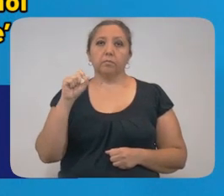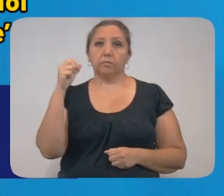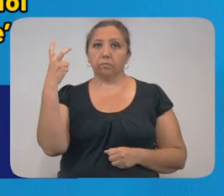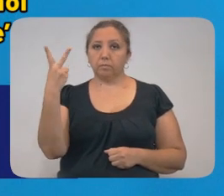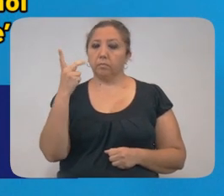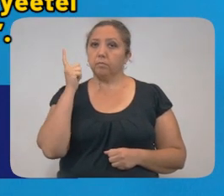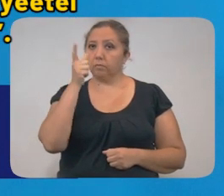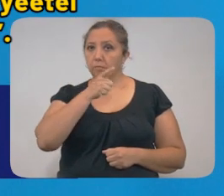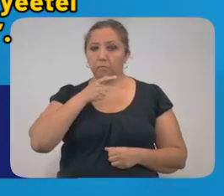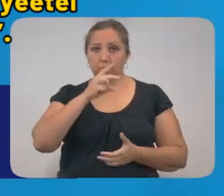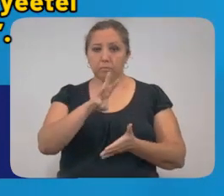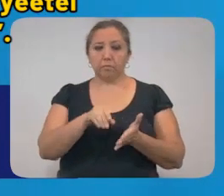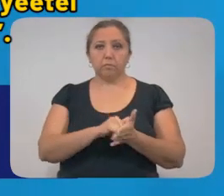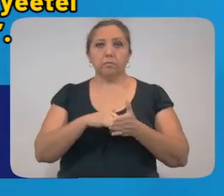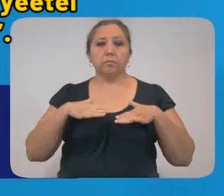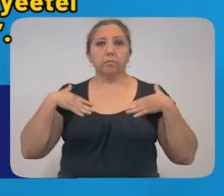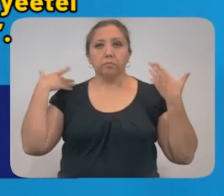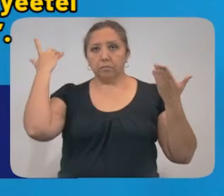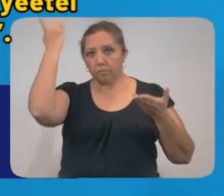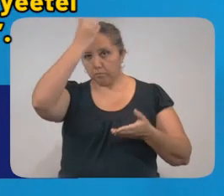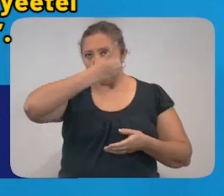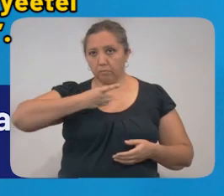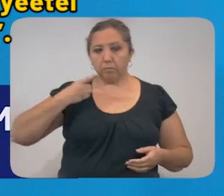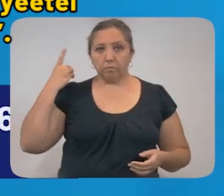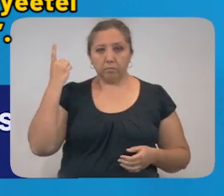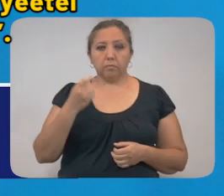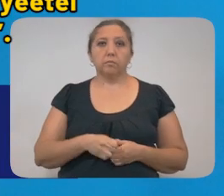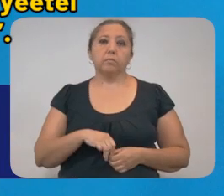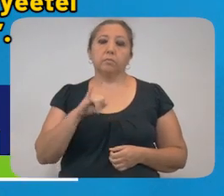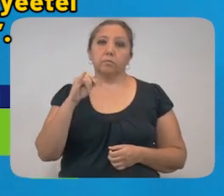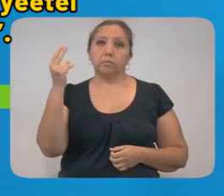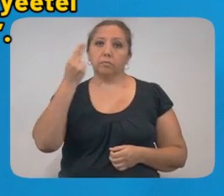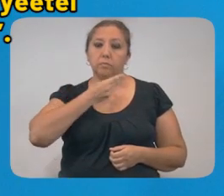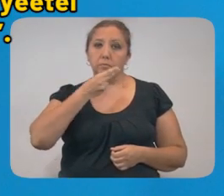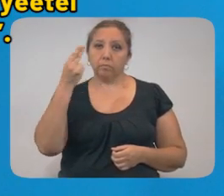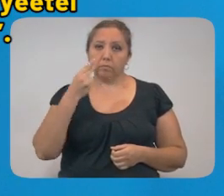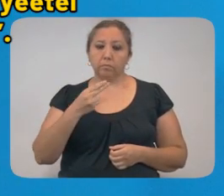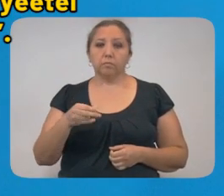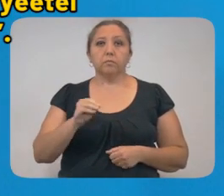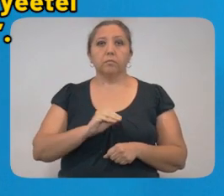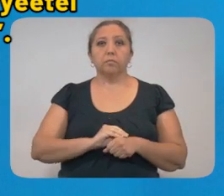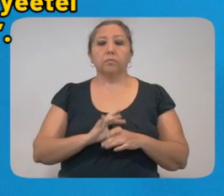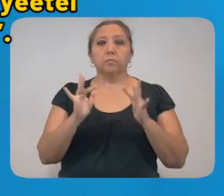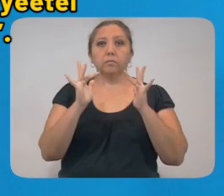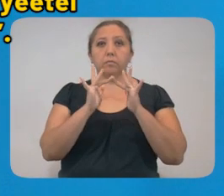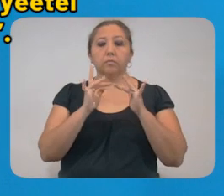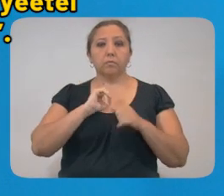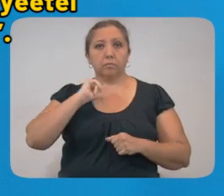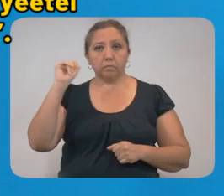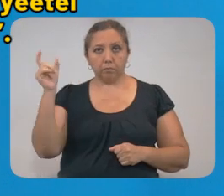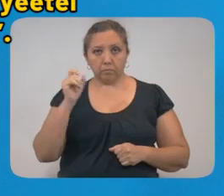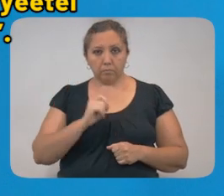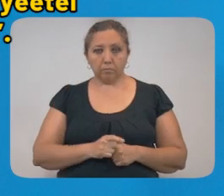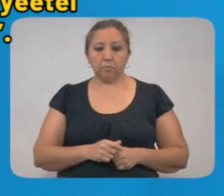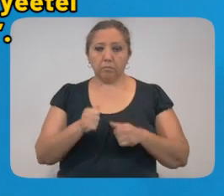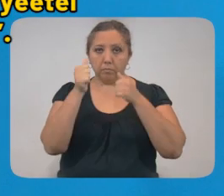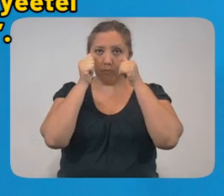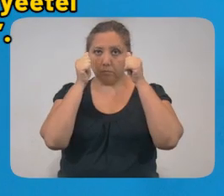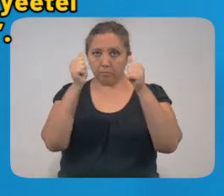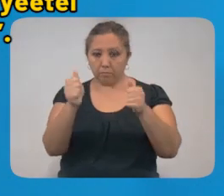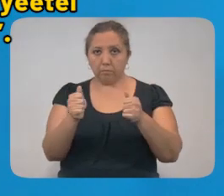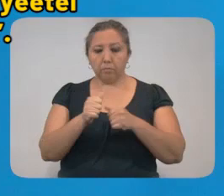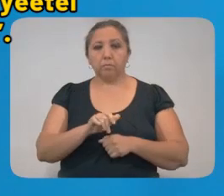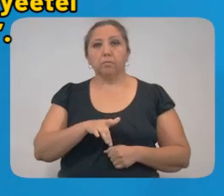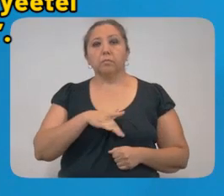9991406622 en lengua maya ofrece un diagnóstico automatizado y en caso de ser necesario ponerse en contacto con las autoridades y ser atendido ante